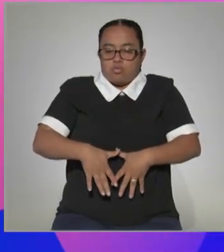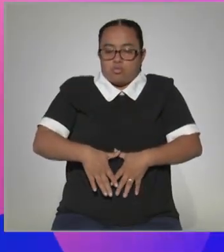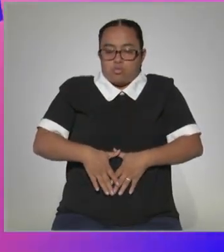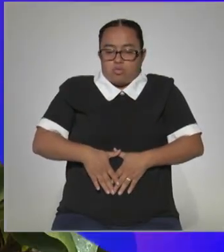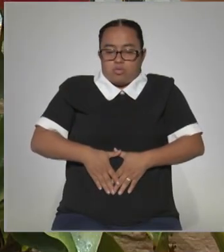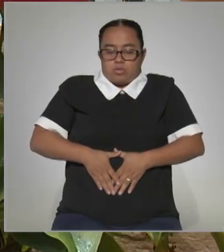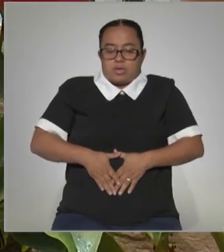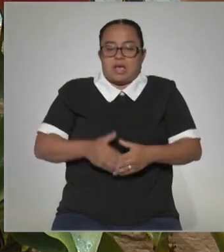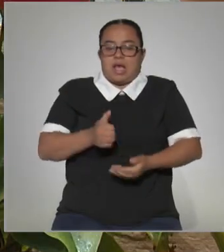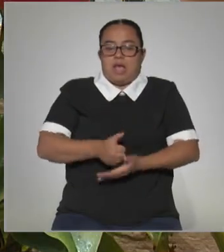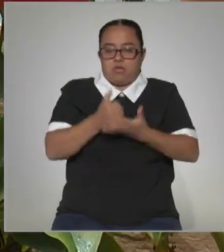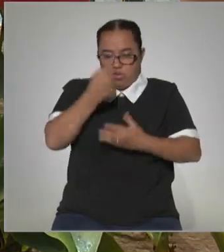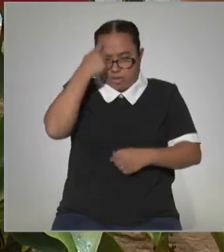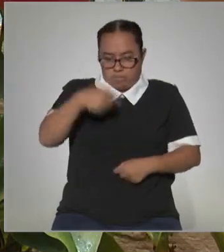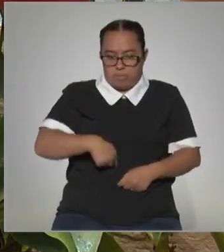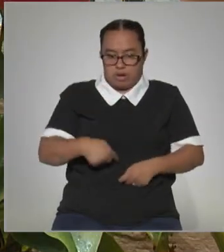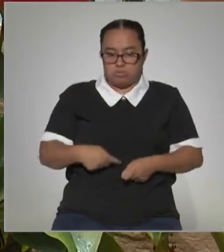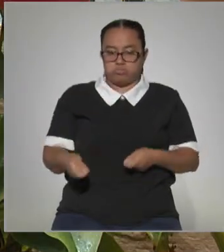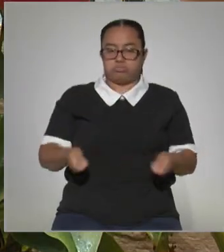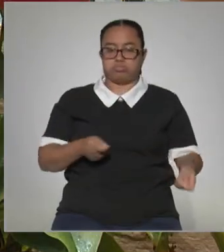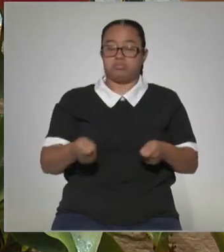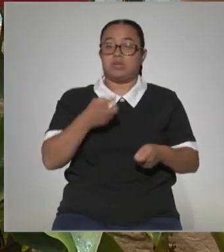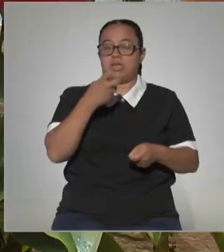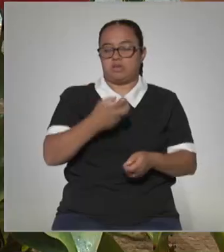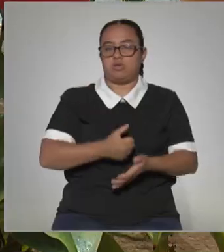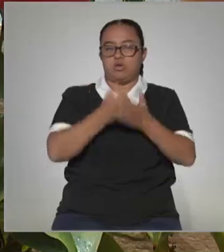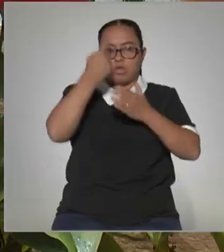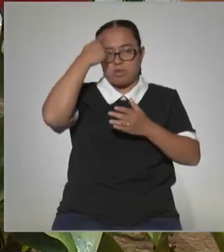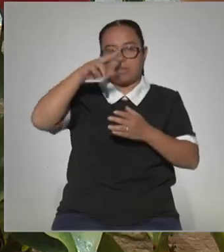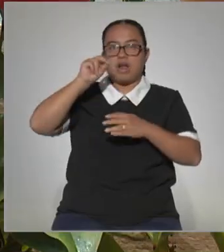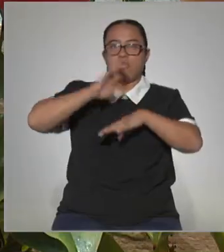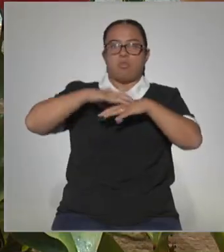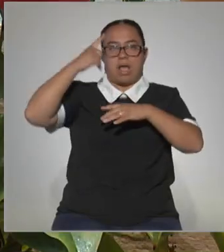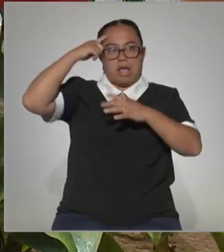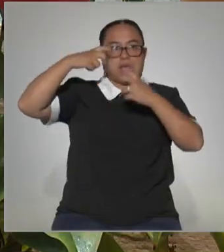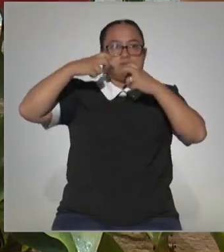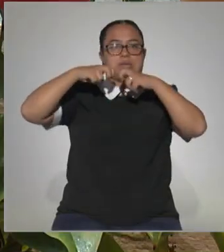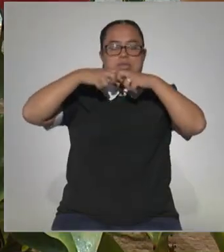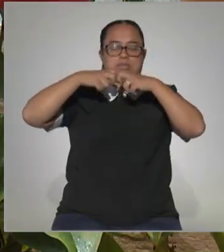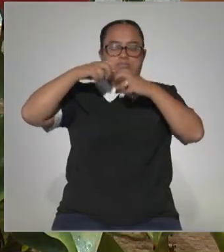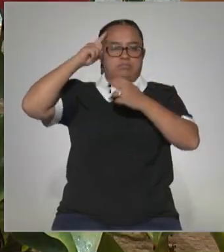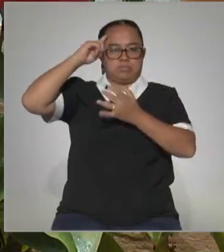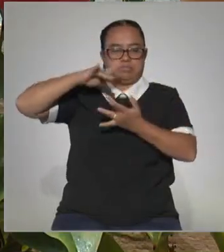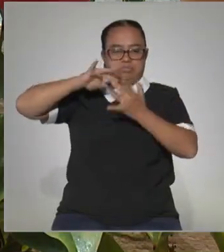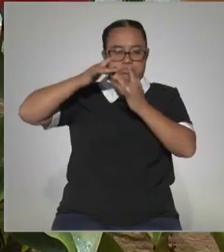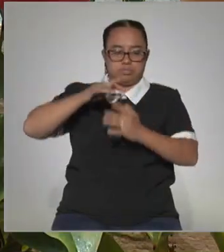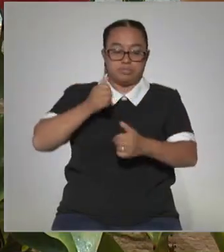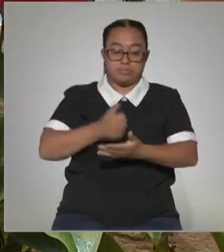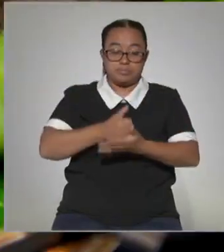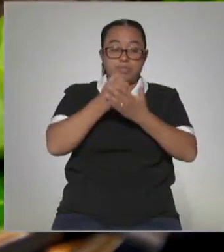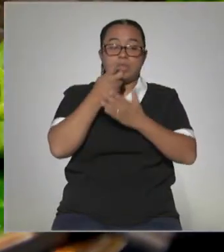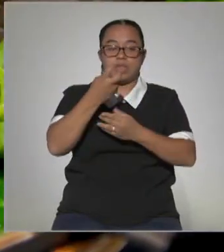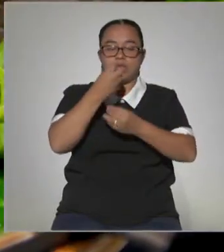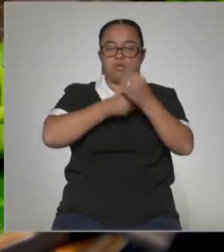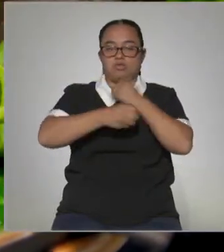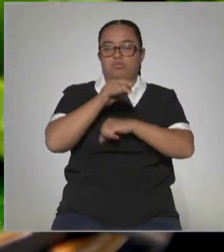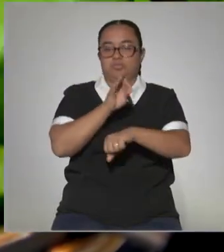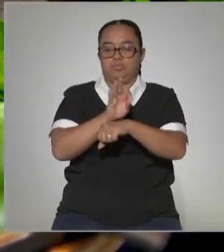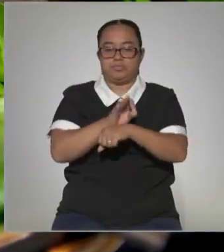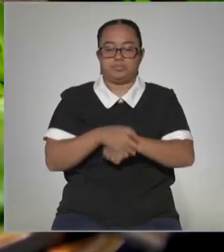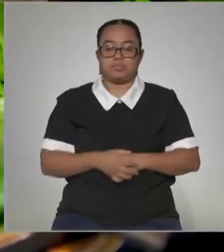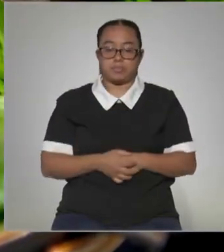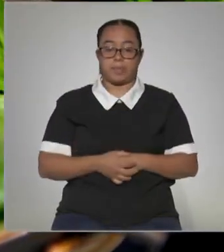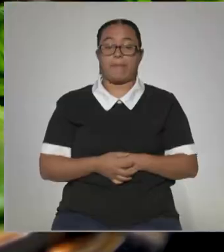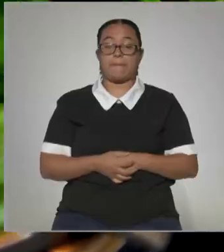microbiota, que tiene una relación directa con el sistema nervioso, y creamos un gran alimento para el sistema nervioso. Dentro